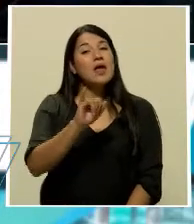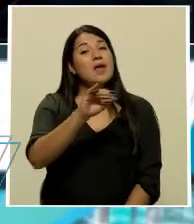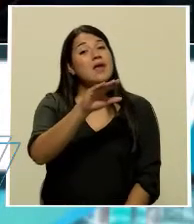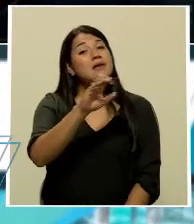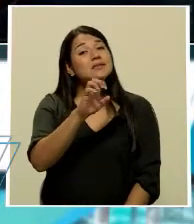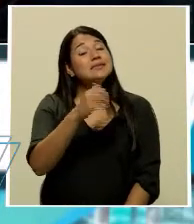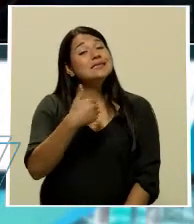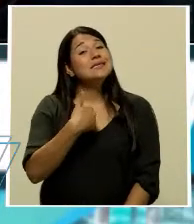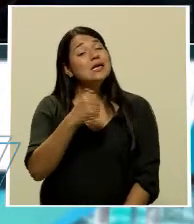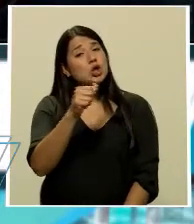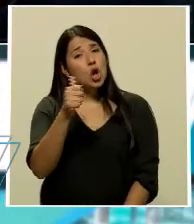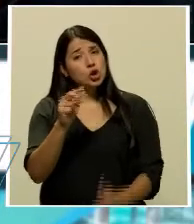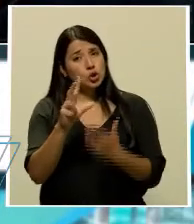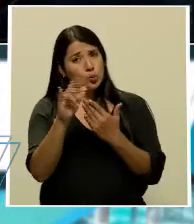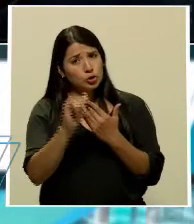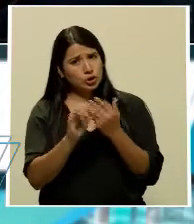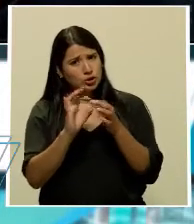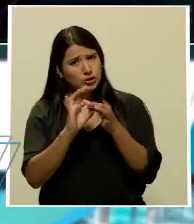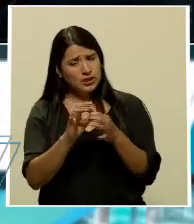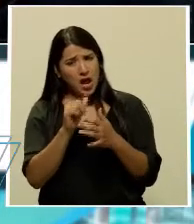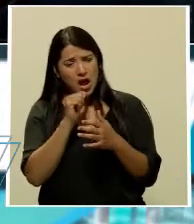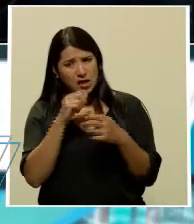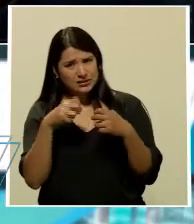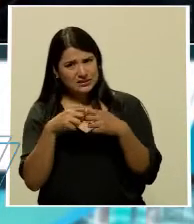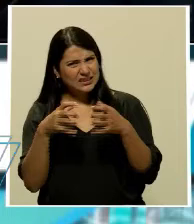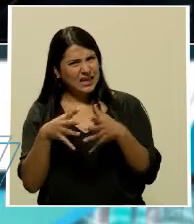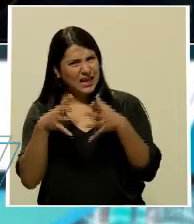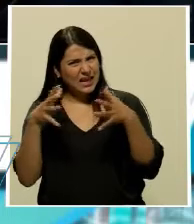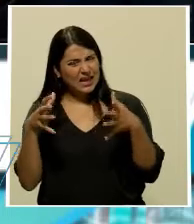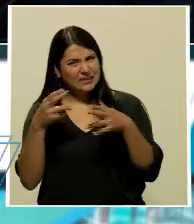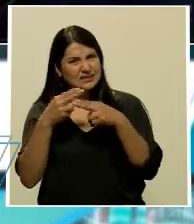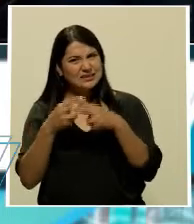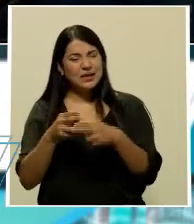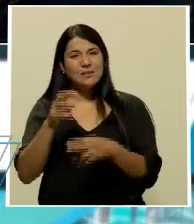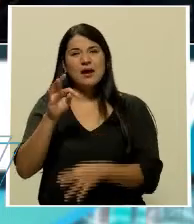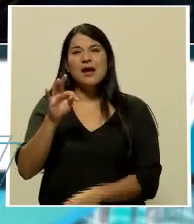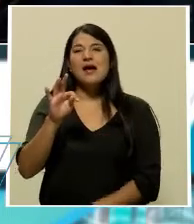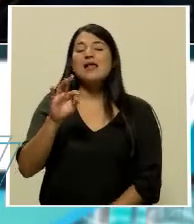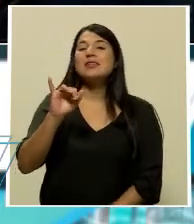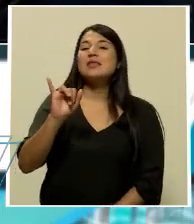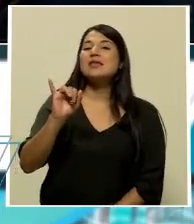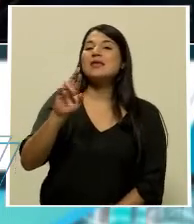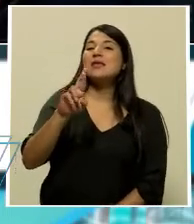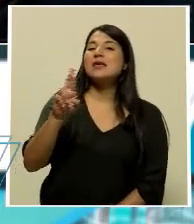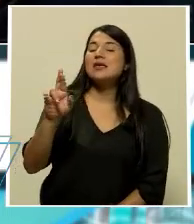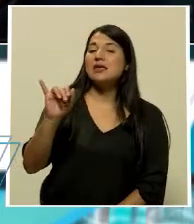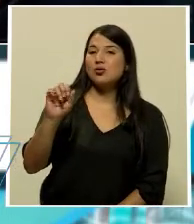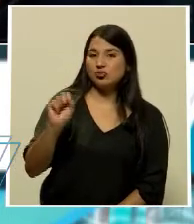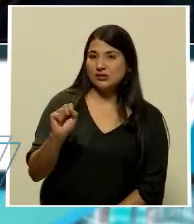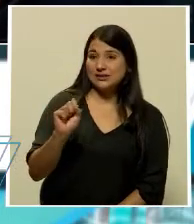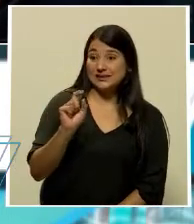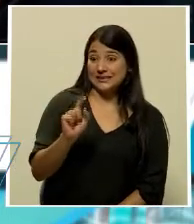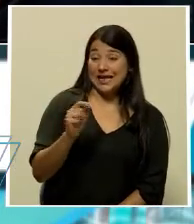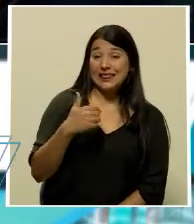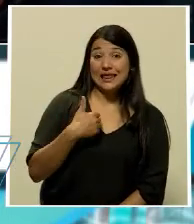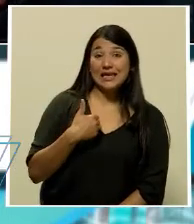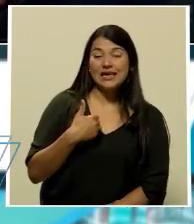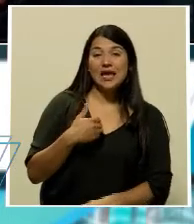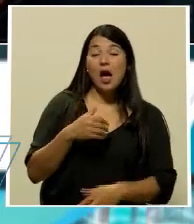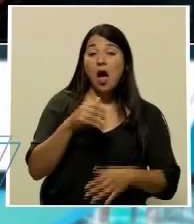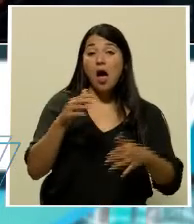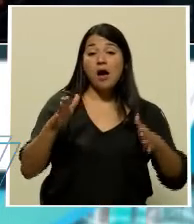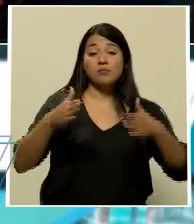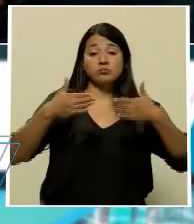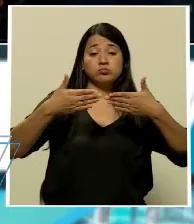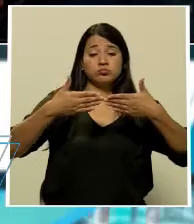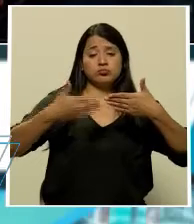tenía otro proyecto hidroeléctrico muy grande, gigante, que era Pirris, que iba a tener una represa con